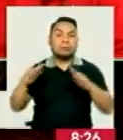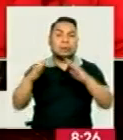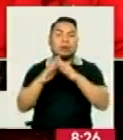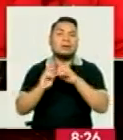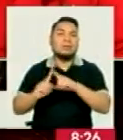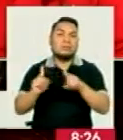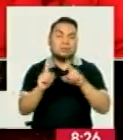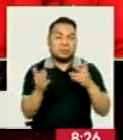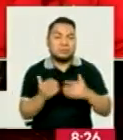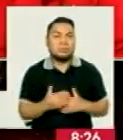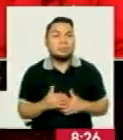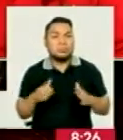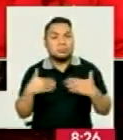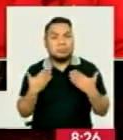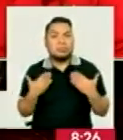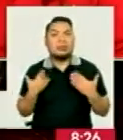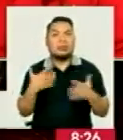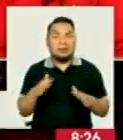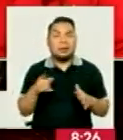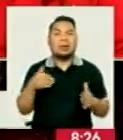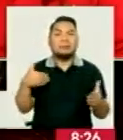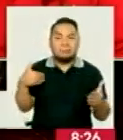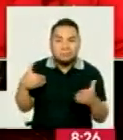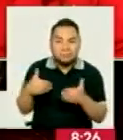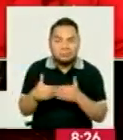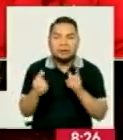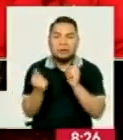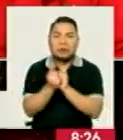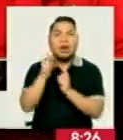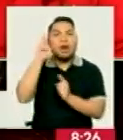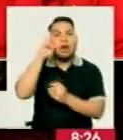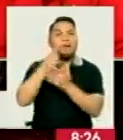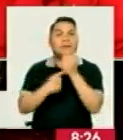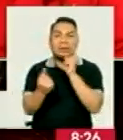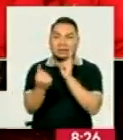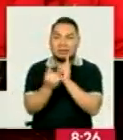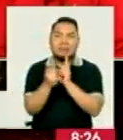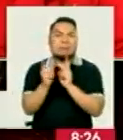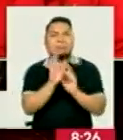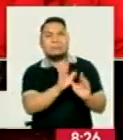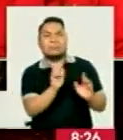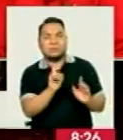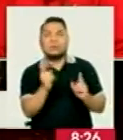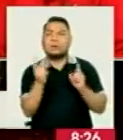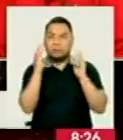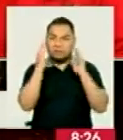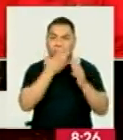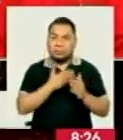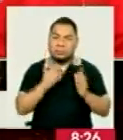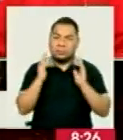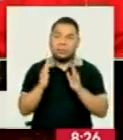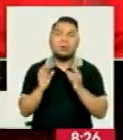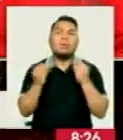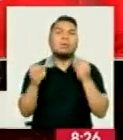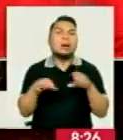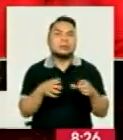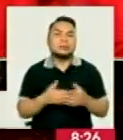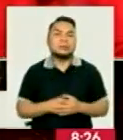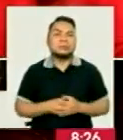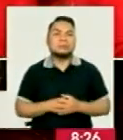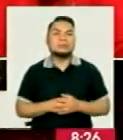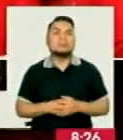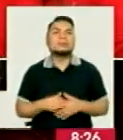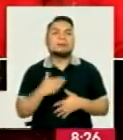poder tener el acercamiento y la confianza por parte de ellos y que sientan que es el Estado peruano el que los está atendiendo? Muchas gracias,